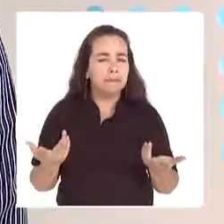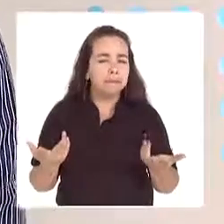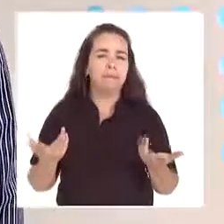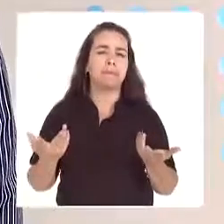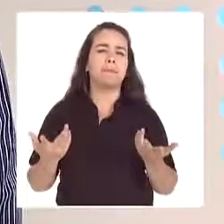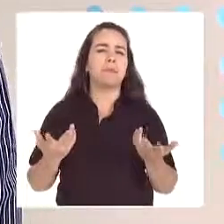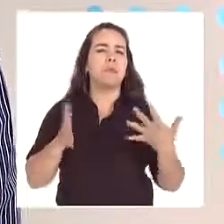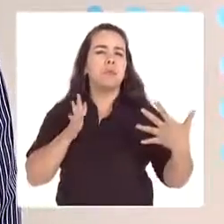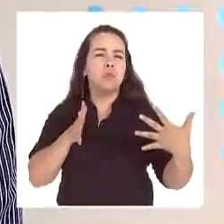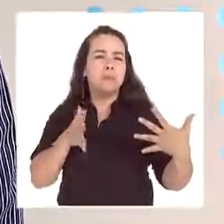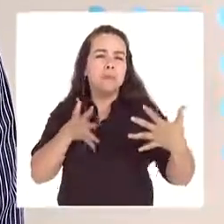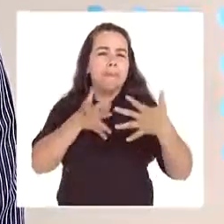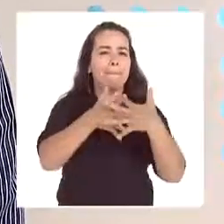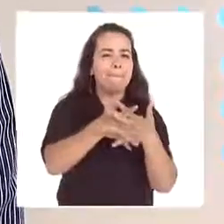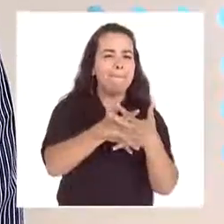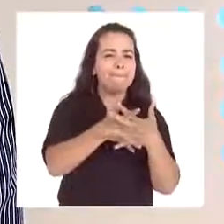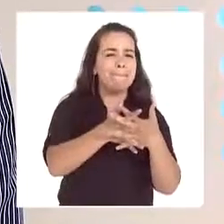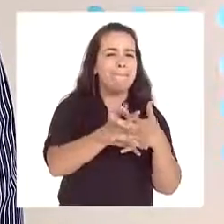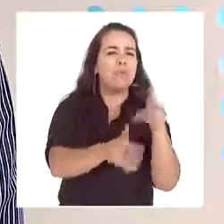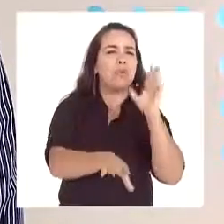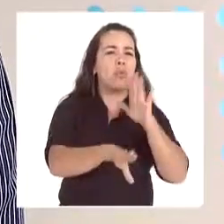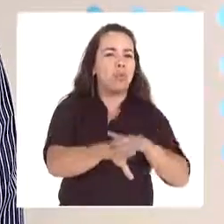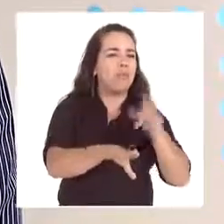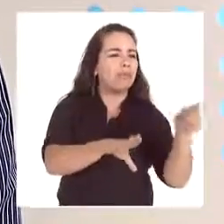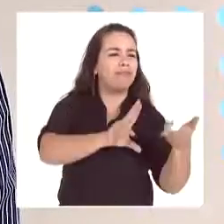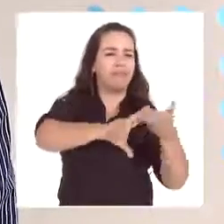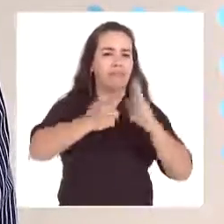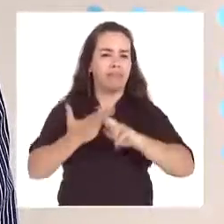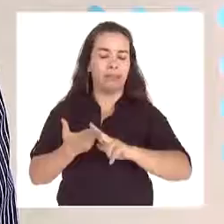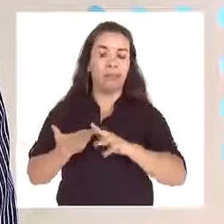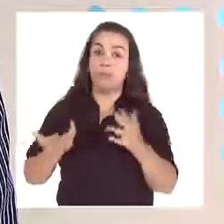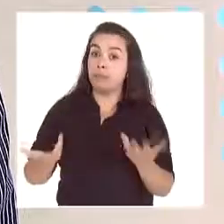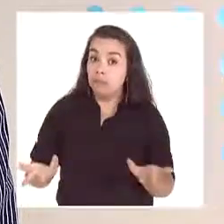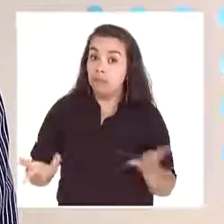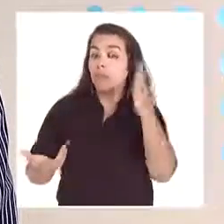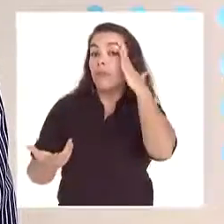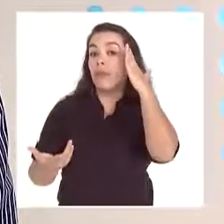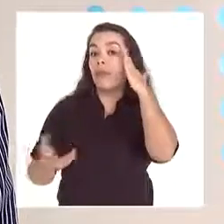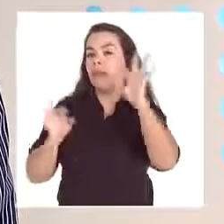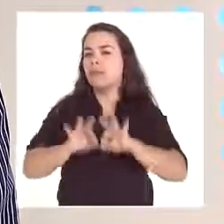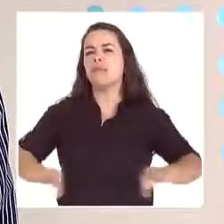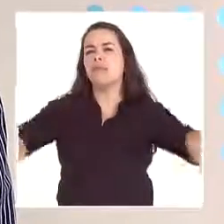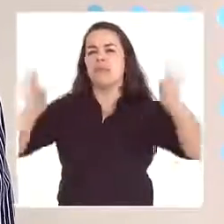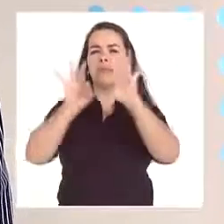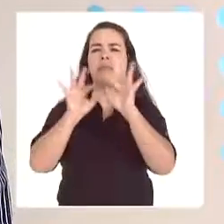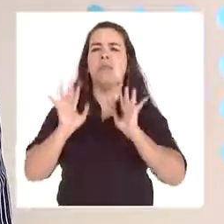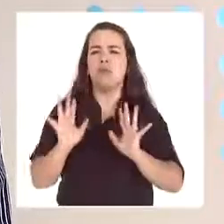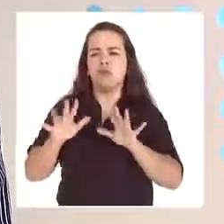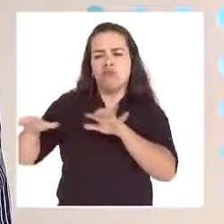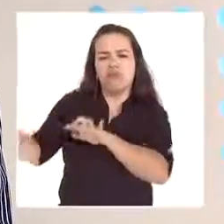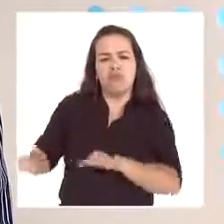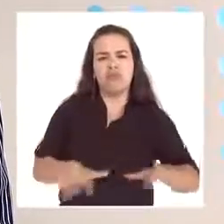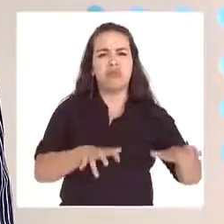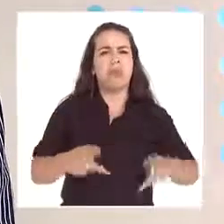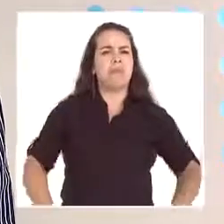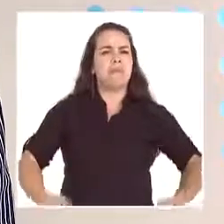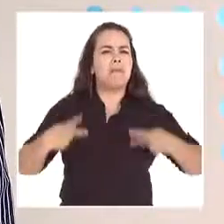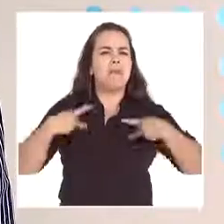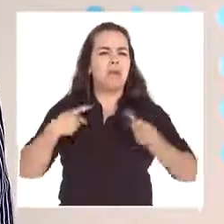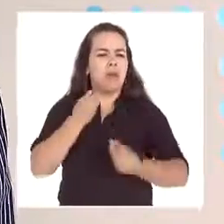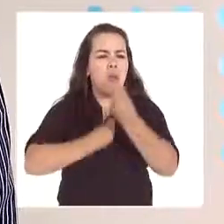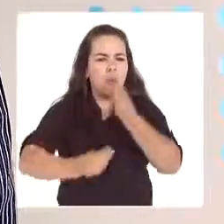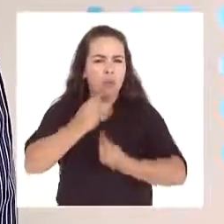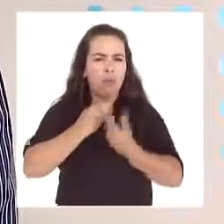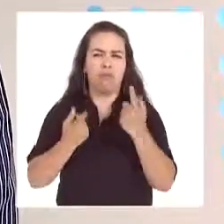asociadas al desarrollo de las mismas. Quizás lo más importante es los hábitos de vida que ni